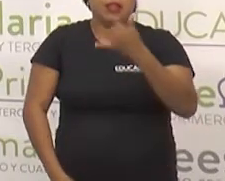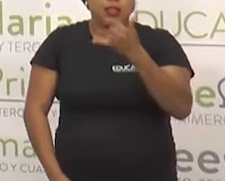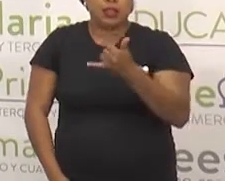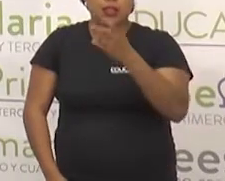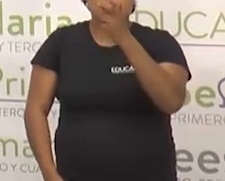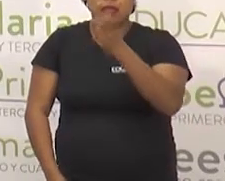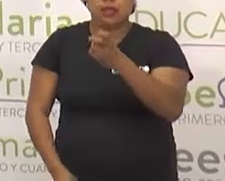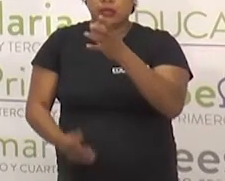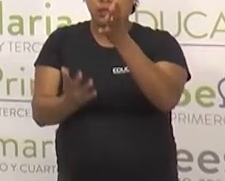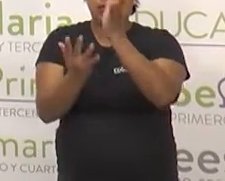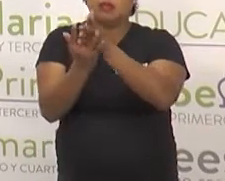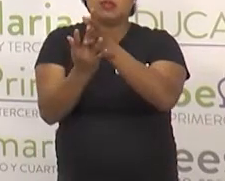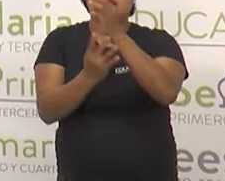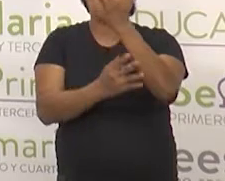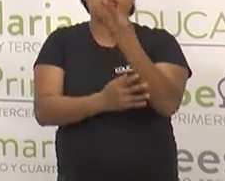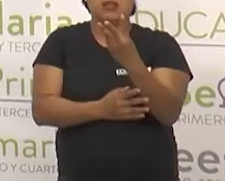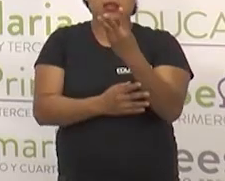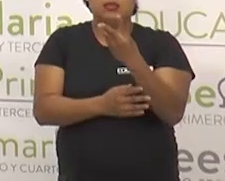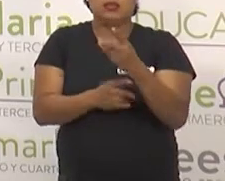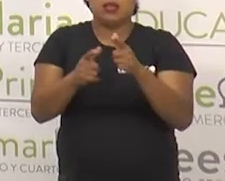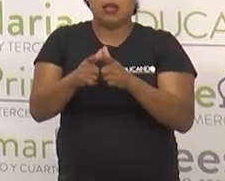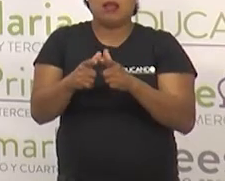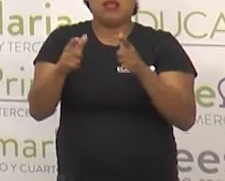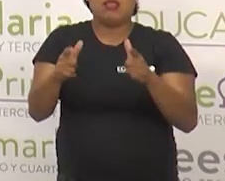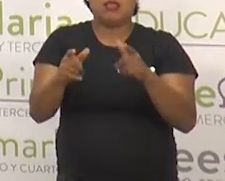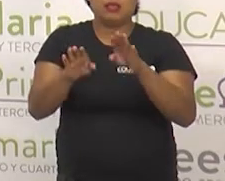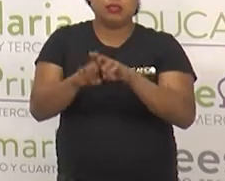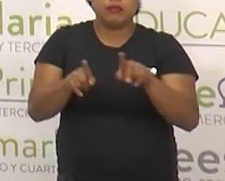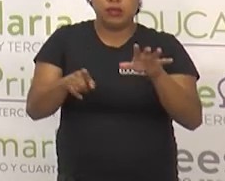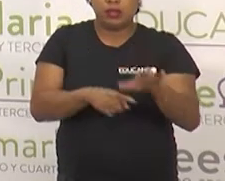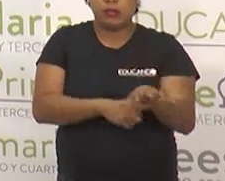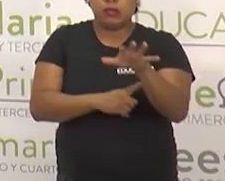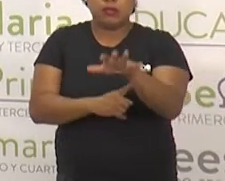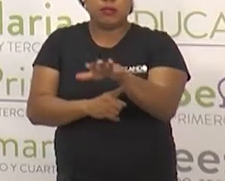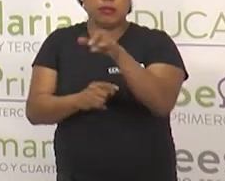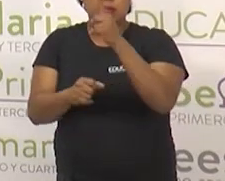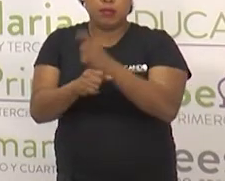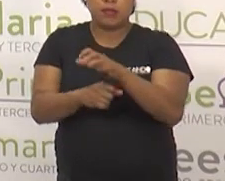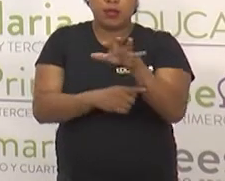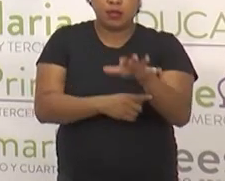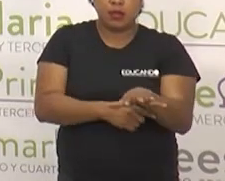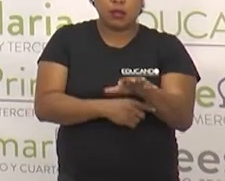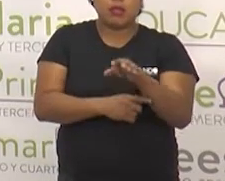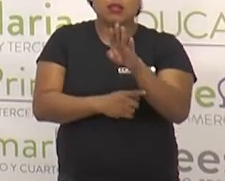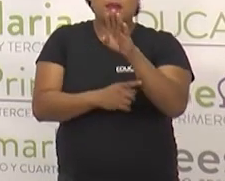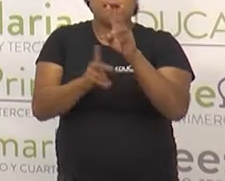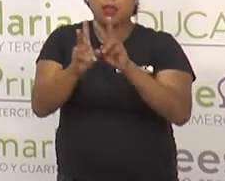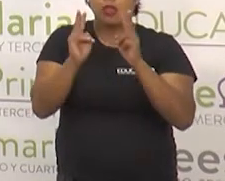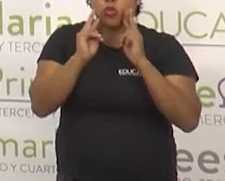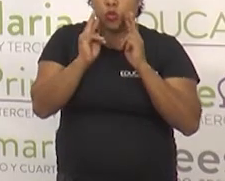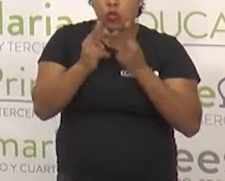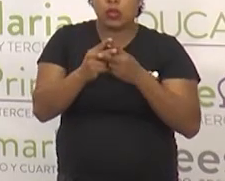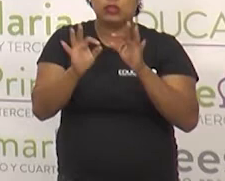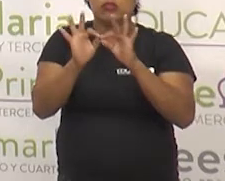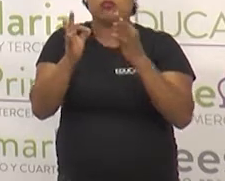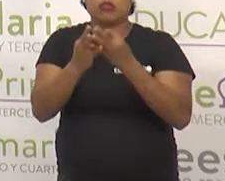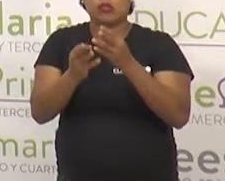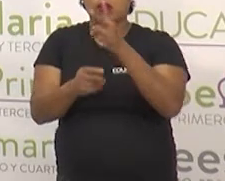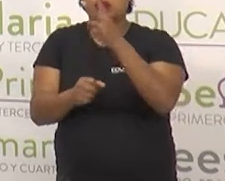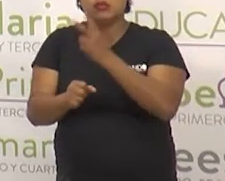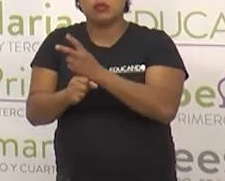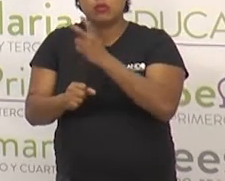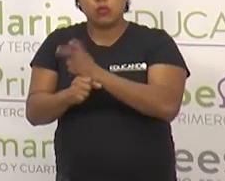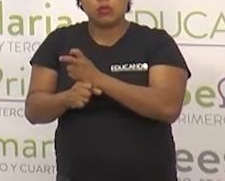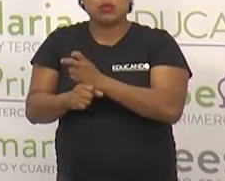Y este se divide en tres grandes zonas. La primera es de verduras y frutas.